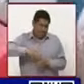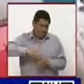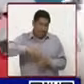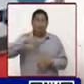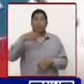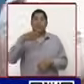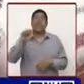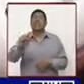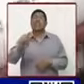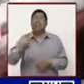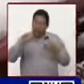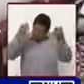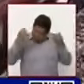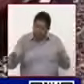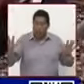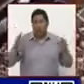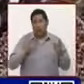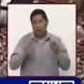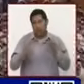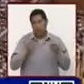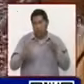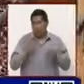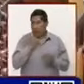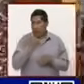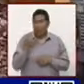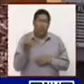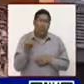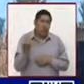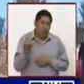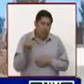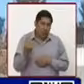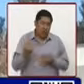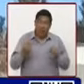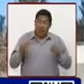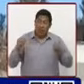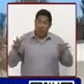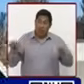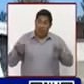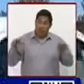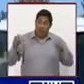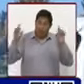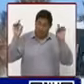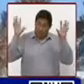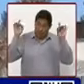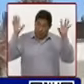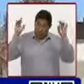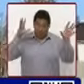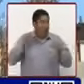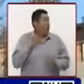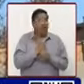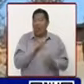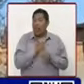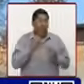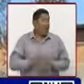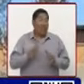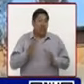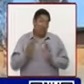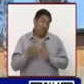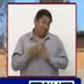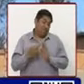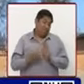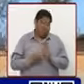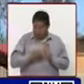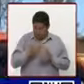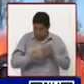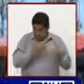Sencata, el cual está controlado. Este hecho aislado activó las alarmas contra incendios de la planta, por lo que los trabajadores siguieron el protocolo de